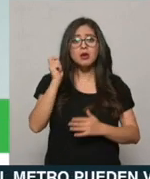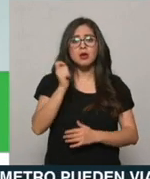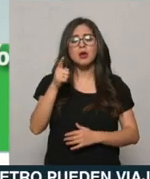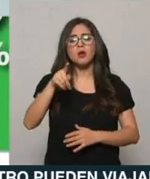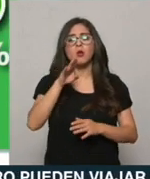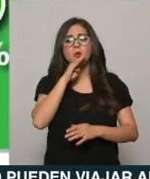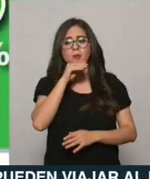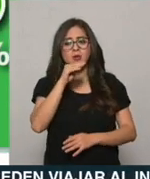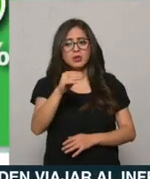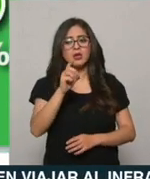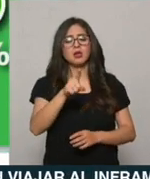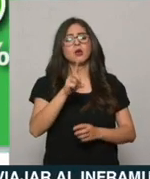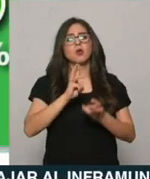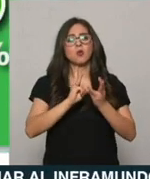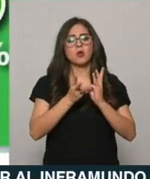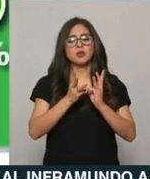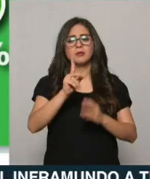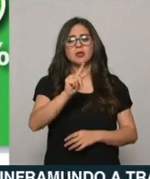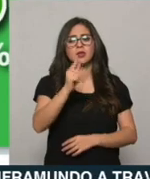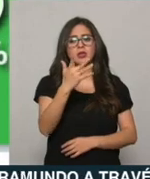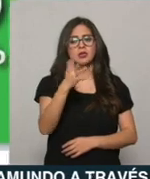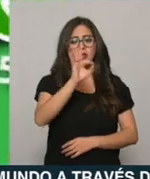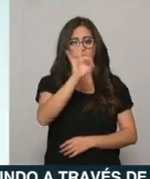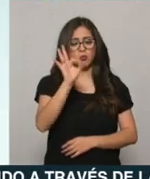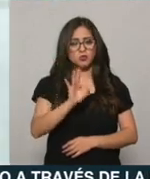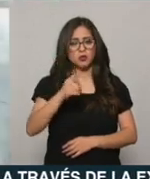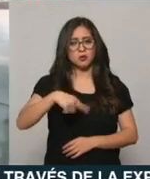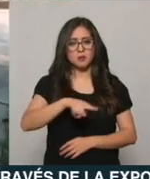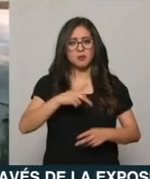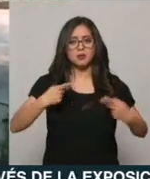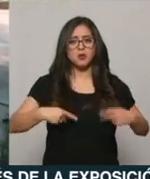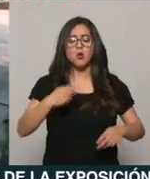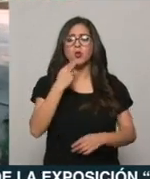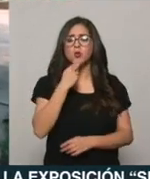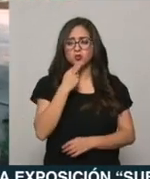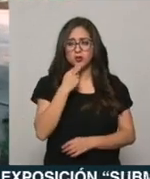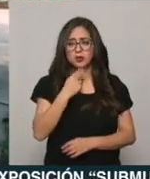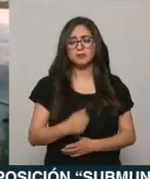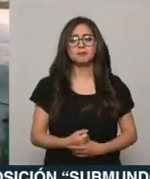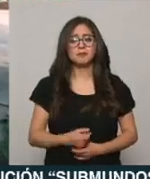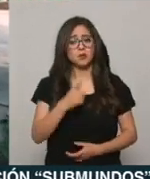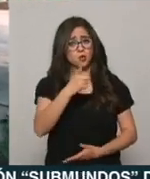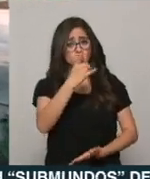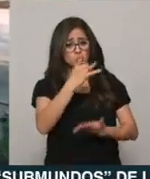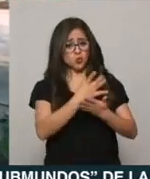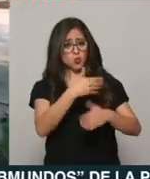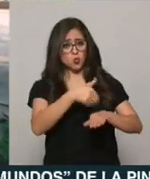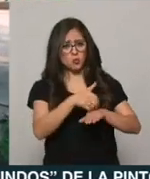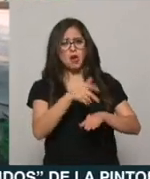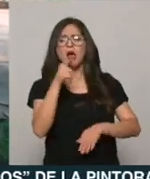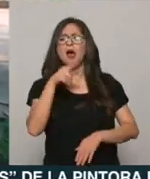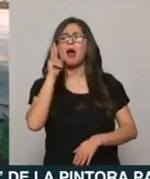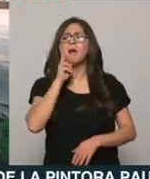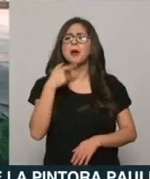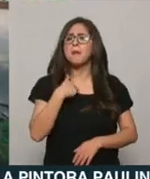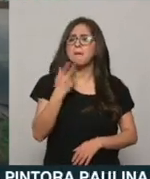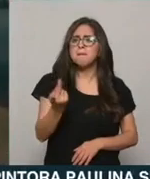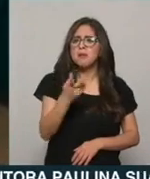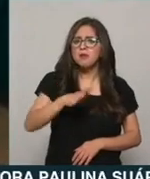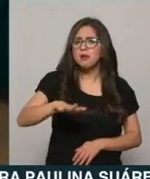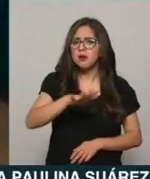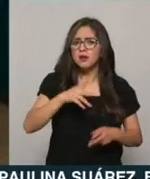servicio de mensajería, WhatsApp registra un 75% de usuarios activos. Pero al final estos son solo números. Vamos a conocer qué opina la